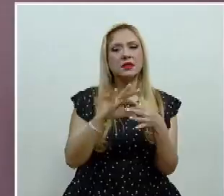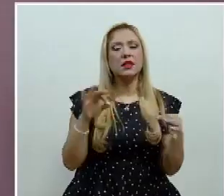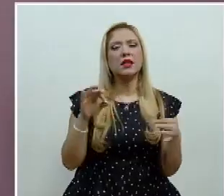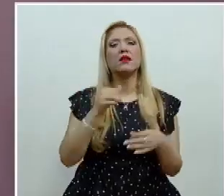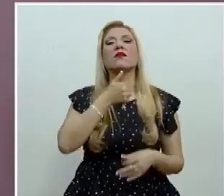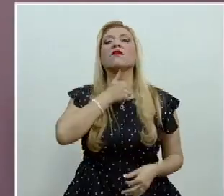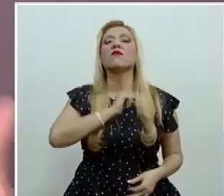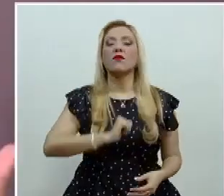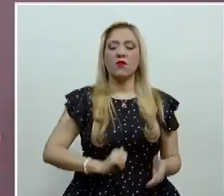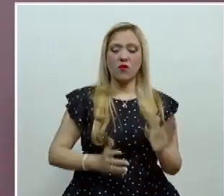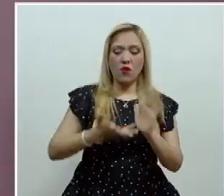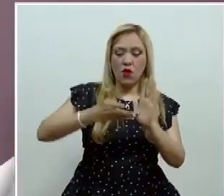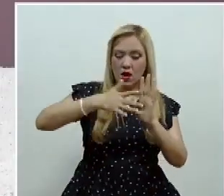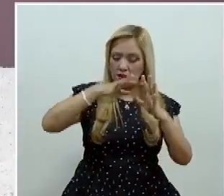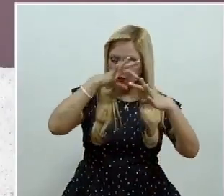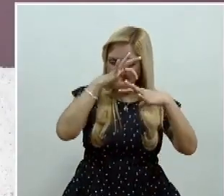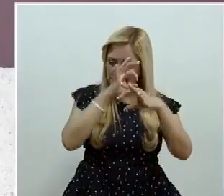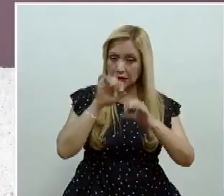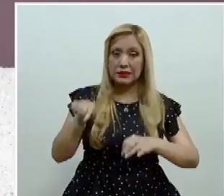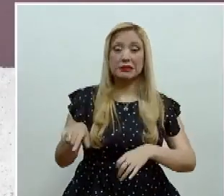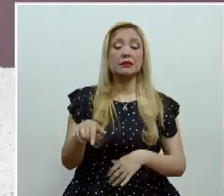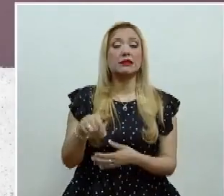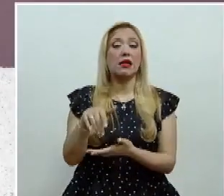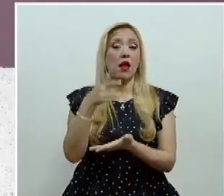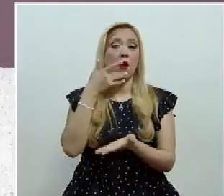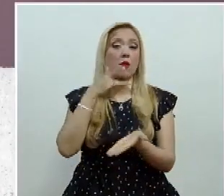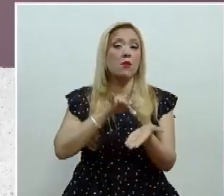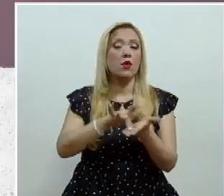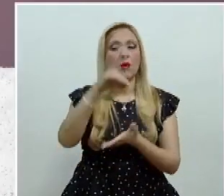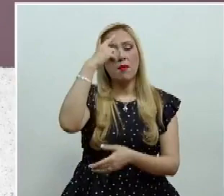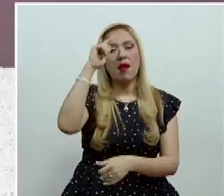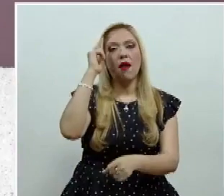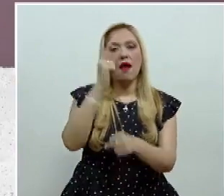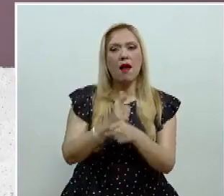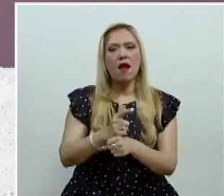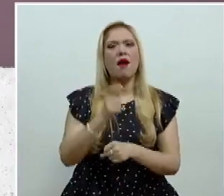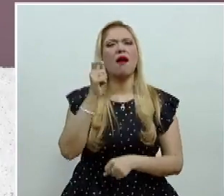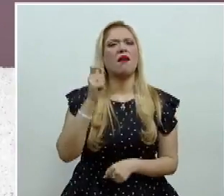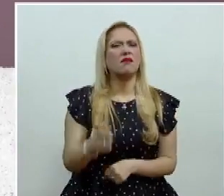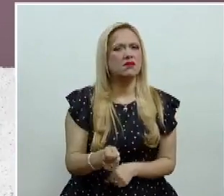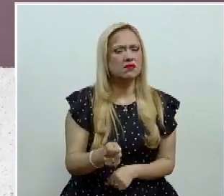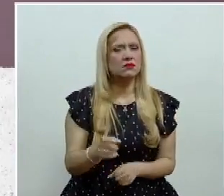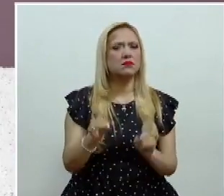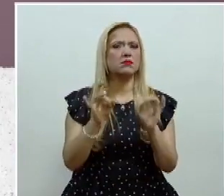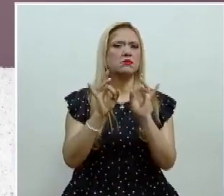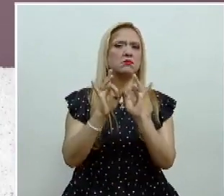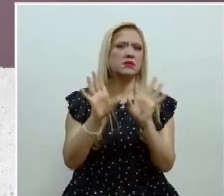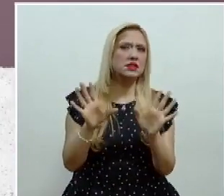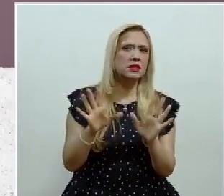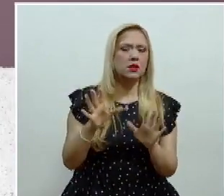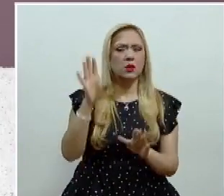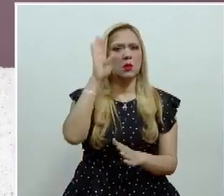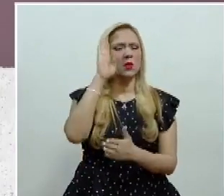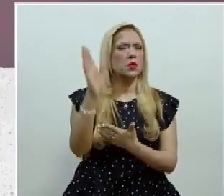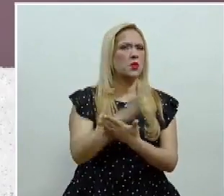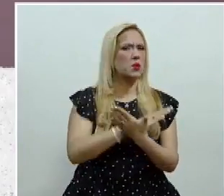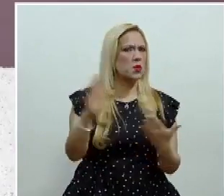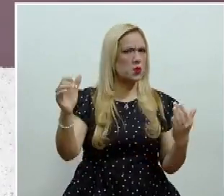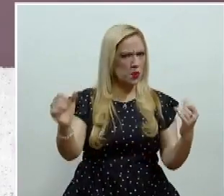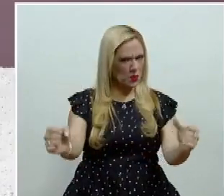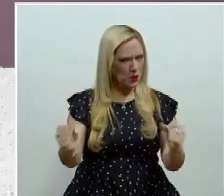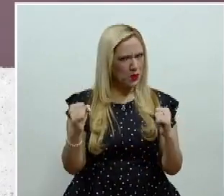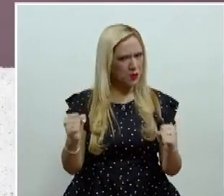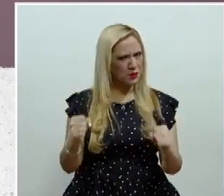ciencias forenses pueden ser de gran apoyo para corroborar estas razones de género. Cuando estamos hablando de un uso de violencia extrema que podemos